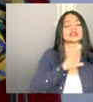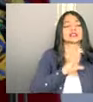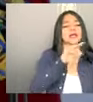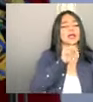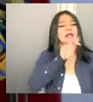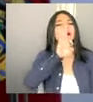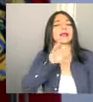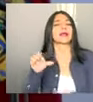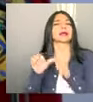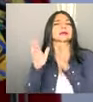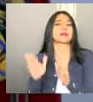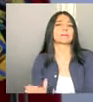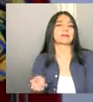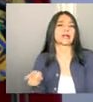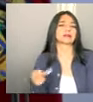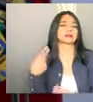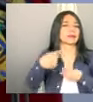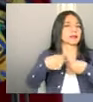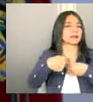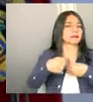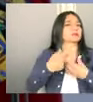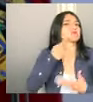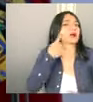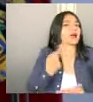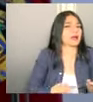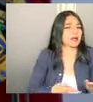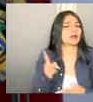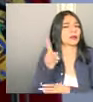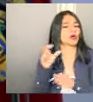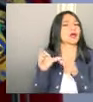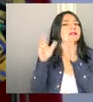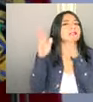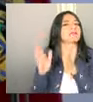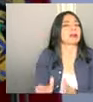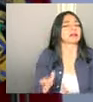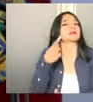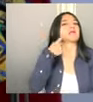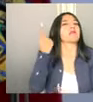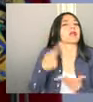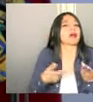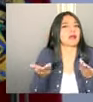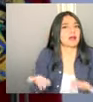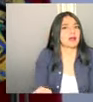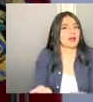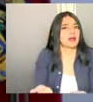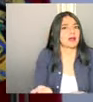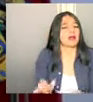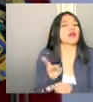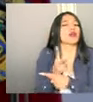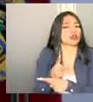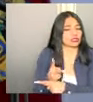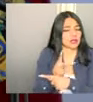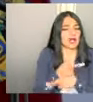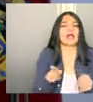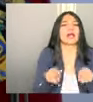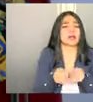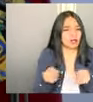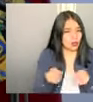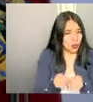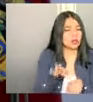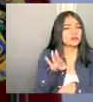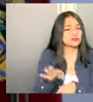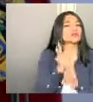un asambleísta de la República. No tiene sentido. Los asambleístas están, digamos, así como los concejales, están puestos en